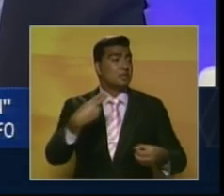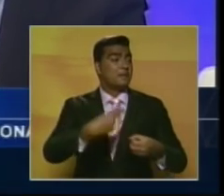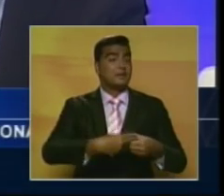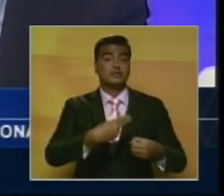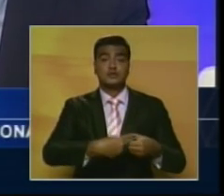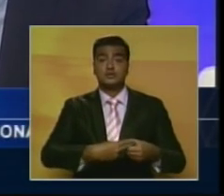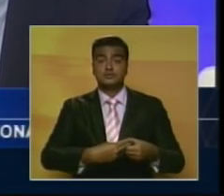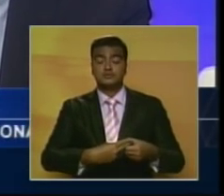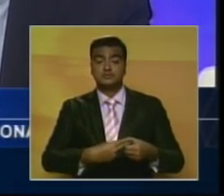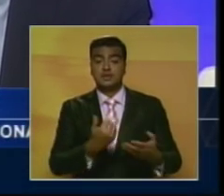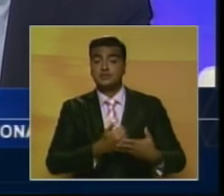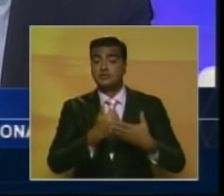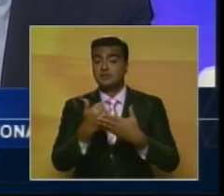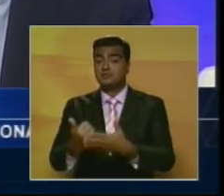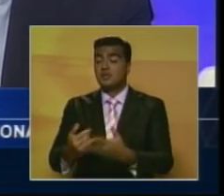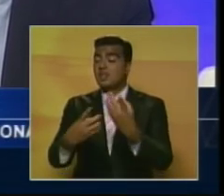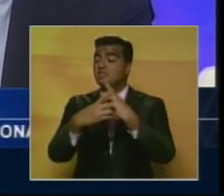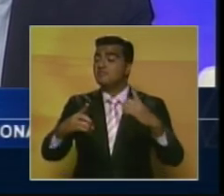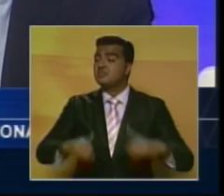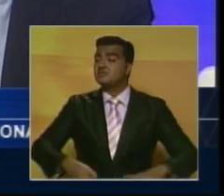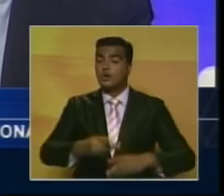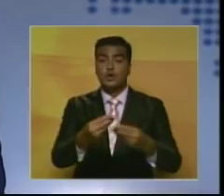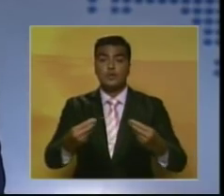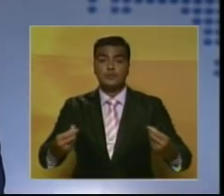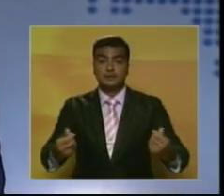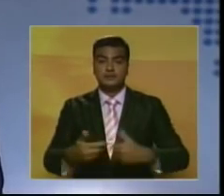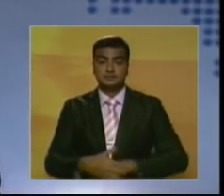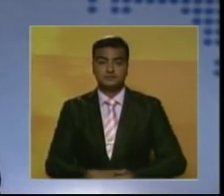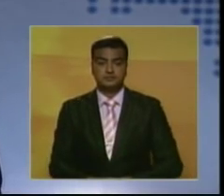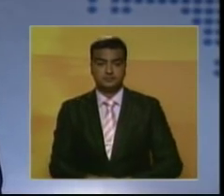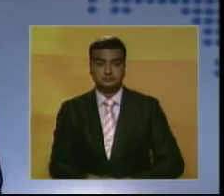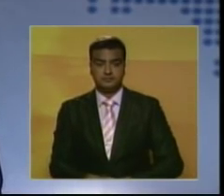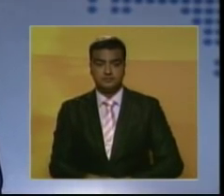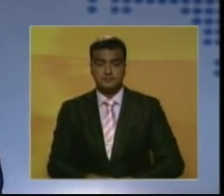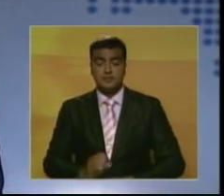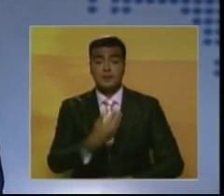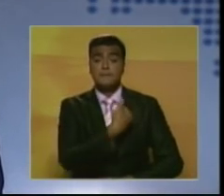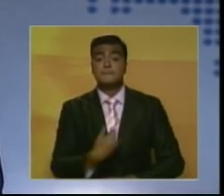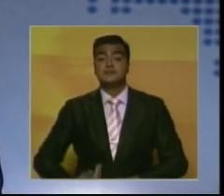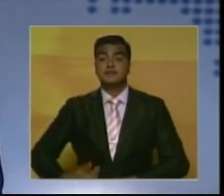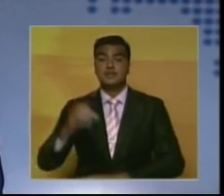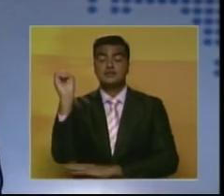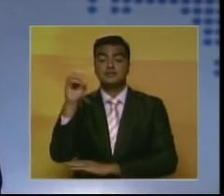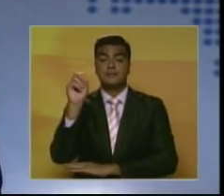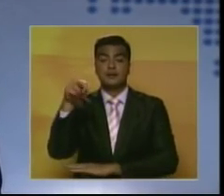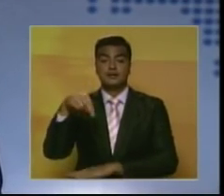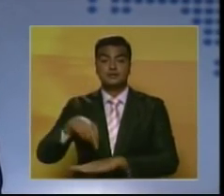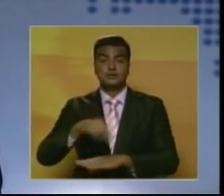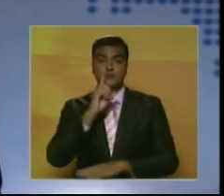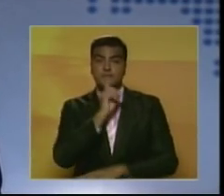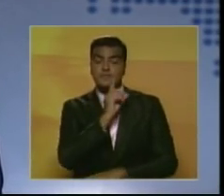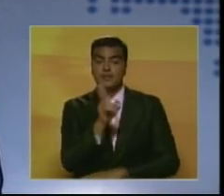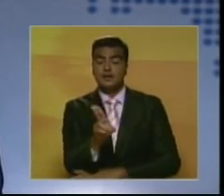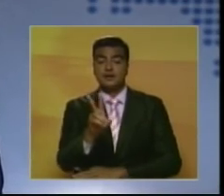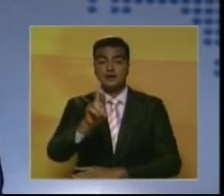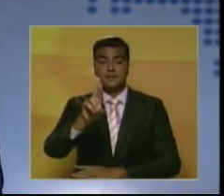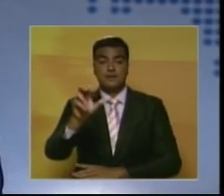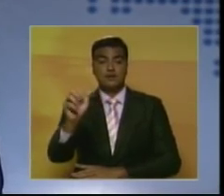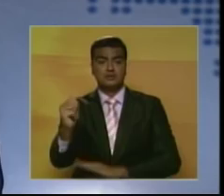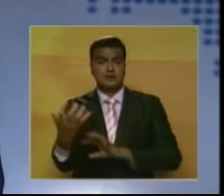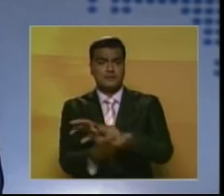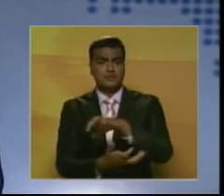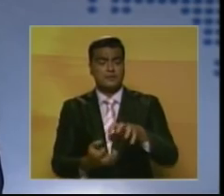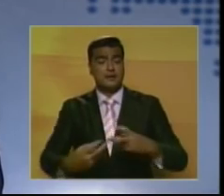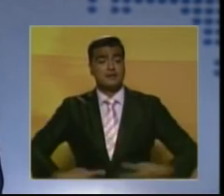petrolera, contribuyendo con la diversidad económica. Para el presidente de la Asamblea Nacional, Henry Ramos Alup, la crisis